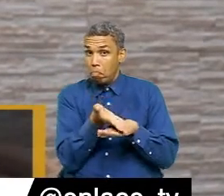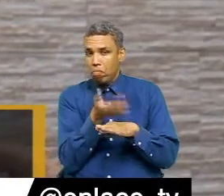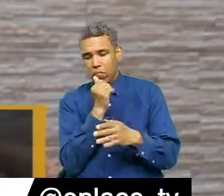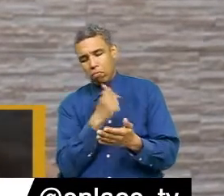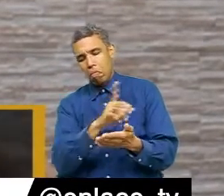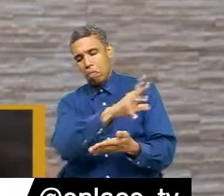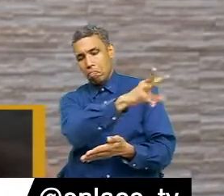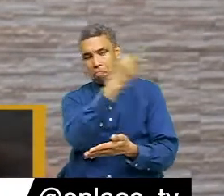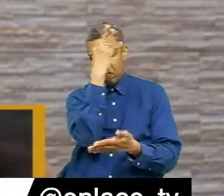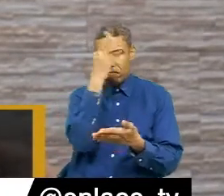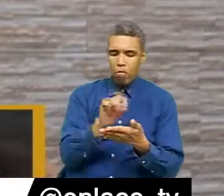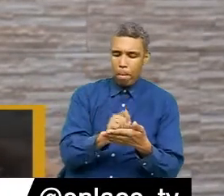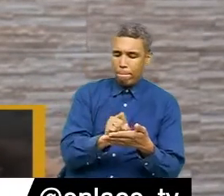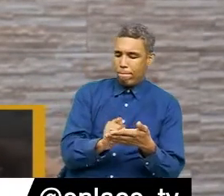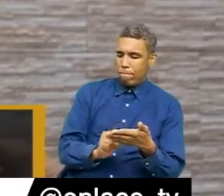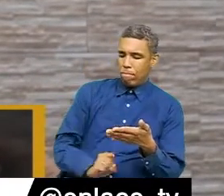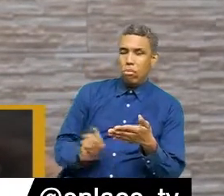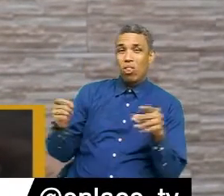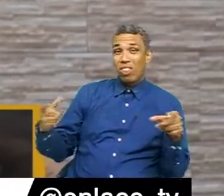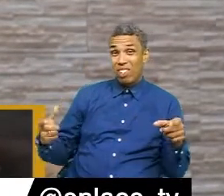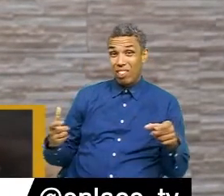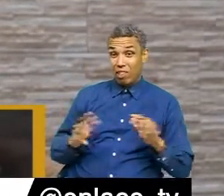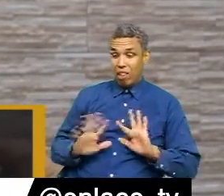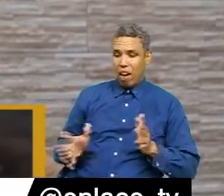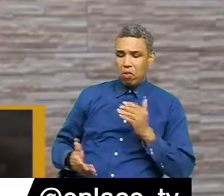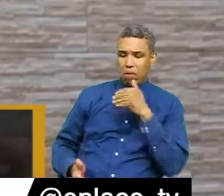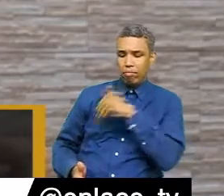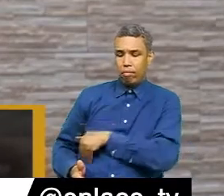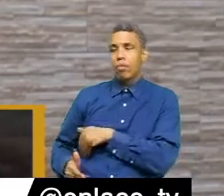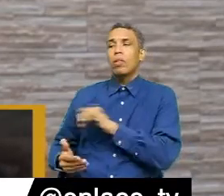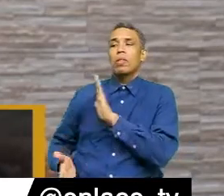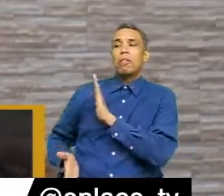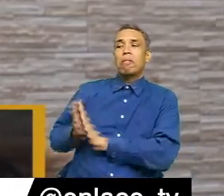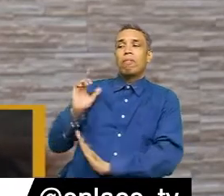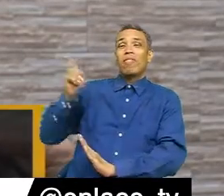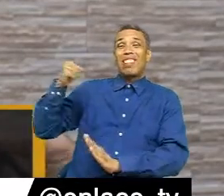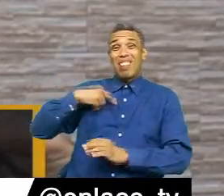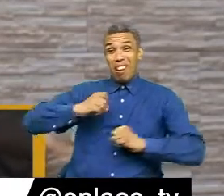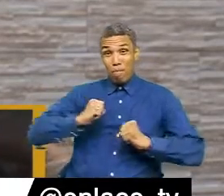Comisión de Víctimas en el Congreso de la República sobre las discusiones que